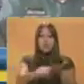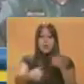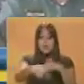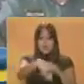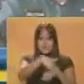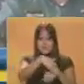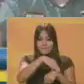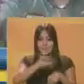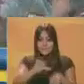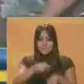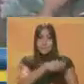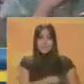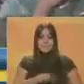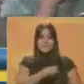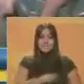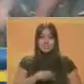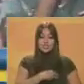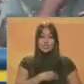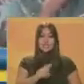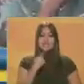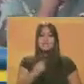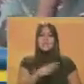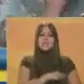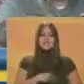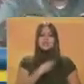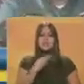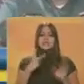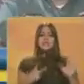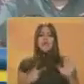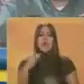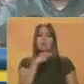misión y colocan misión 7 de octubre,